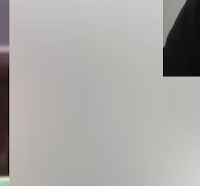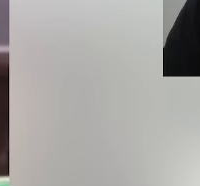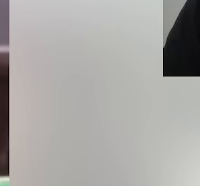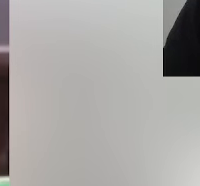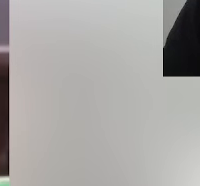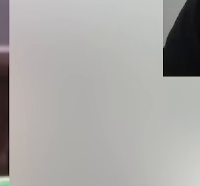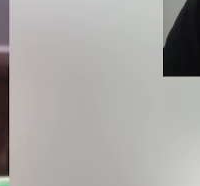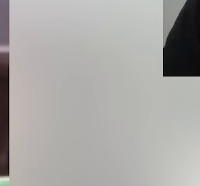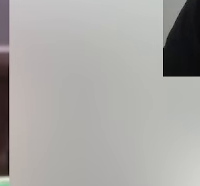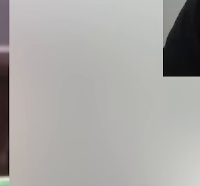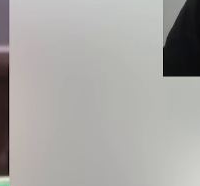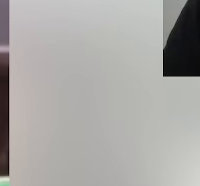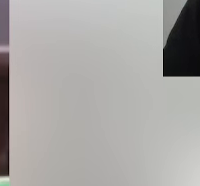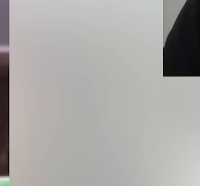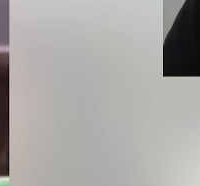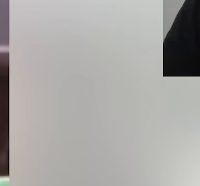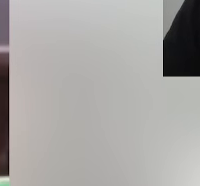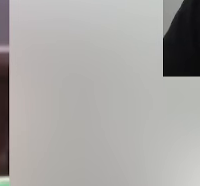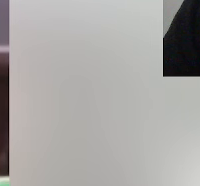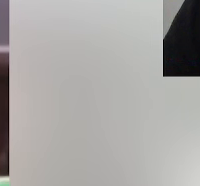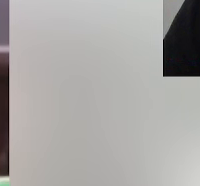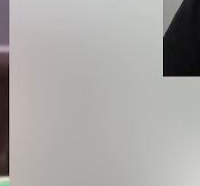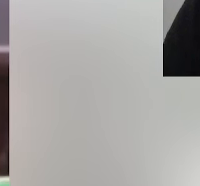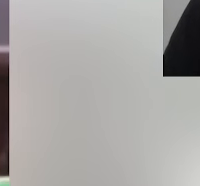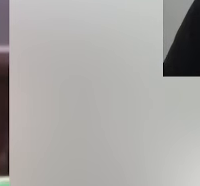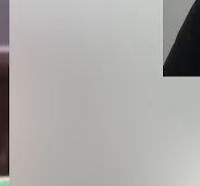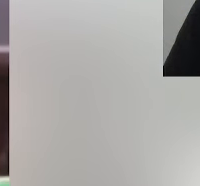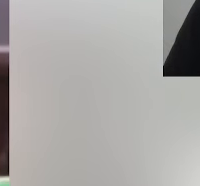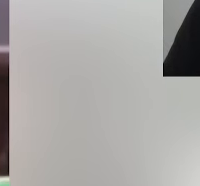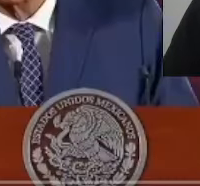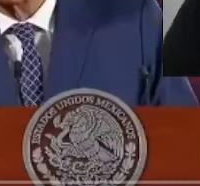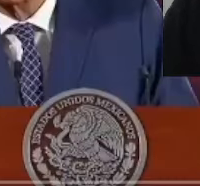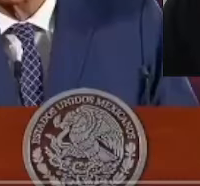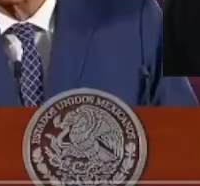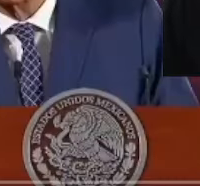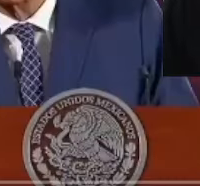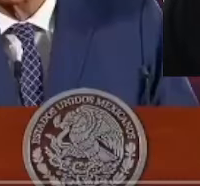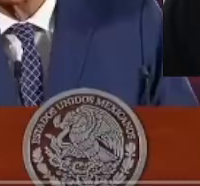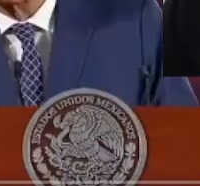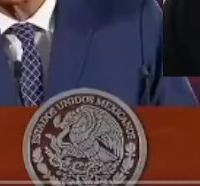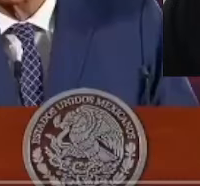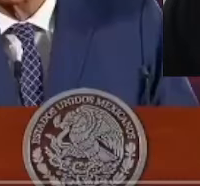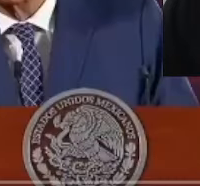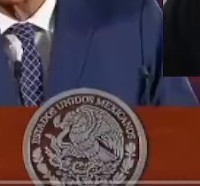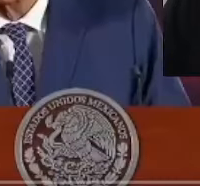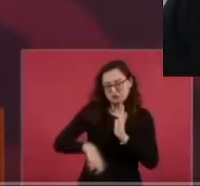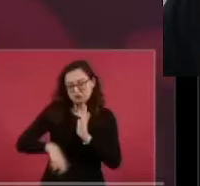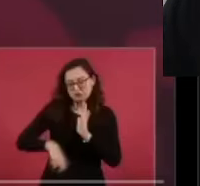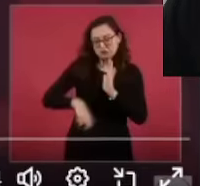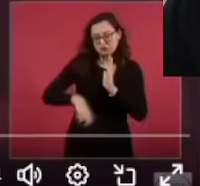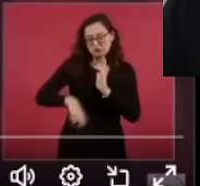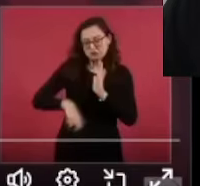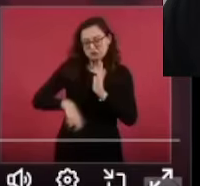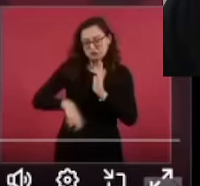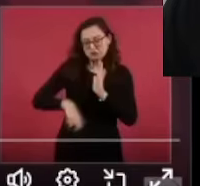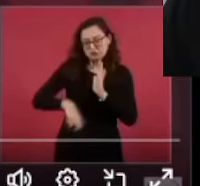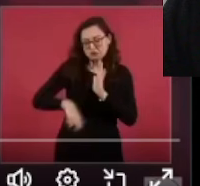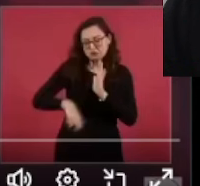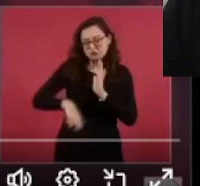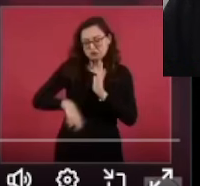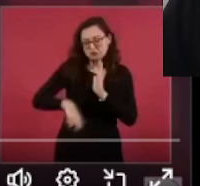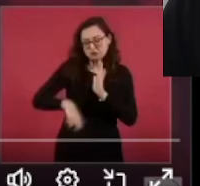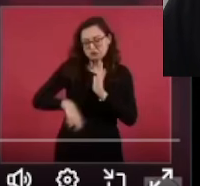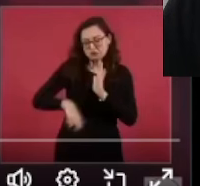gran sorpresa ver cómo, al ver la reacción de esto, pues el presidente Andrés Manuel López Obrador sí le puso su estate quieto